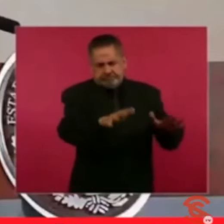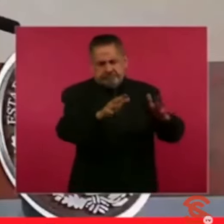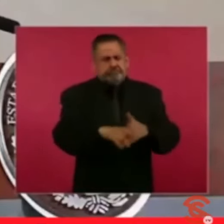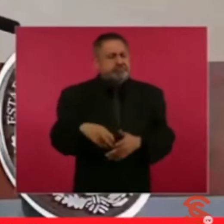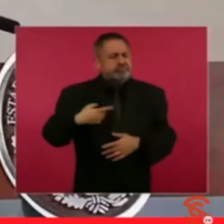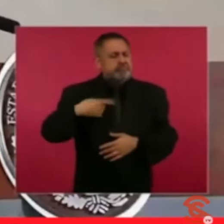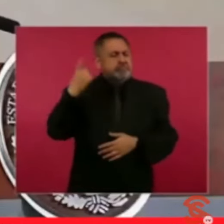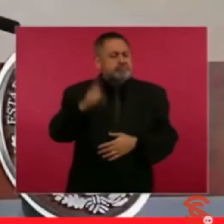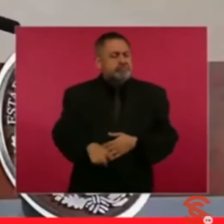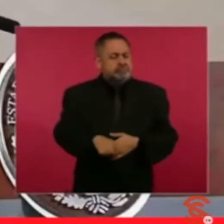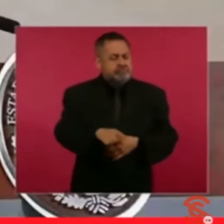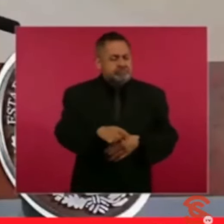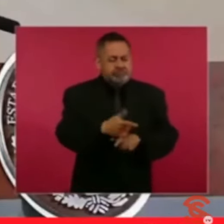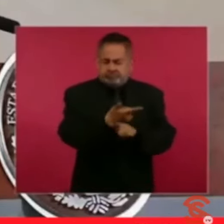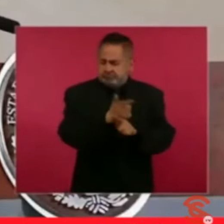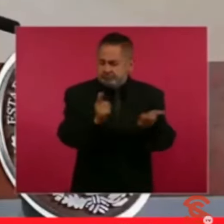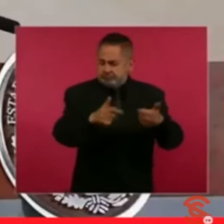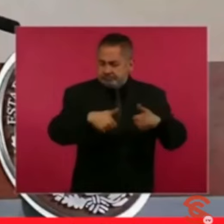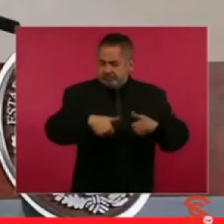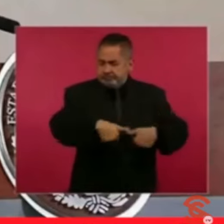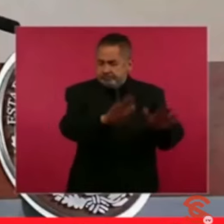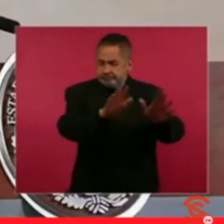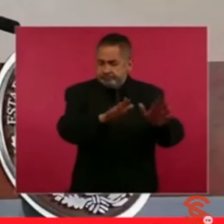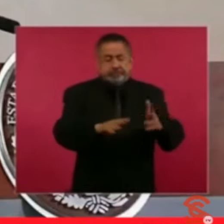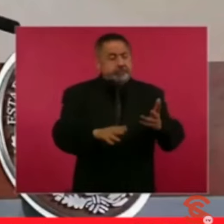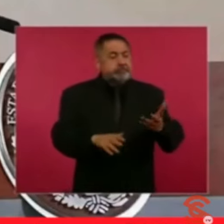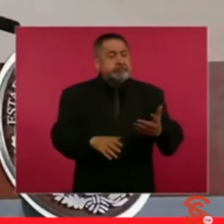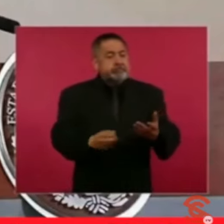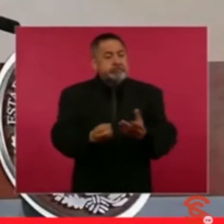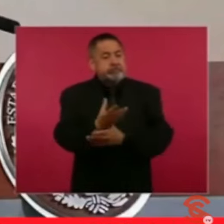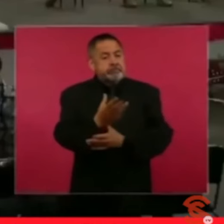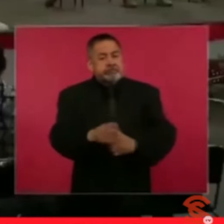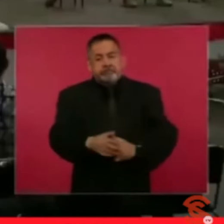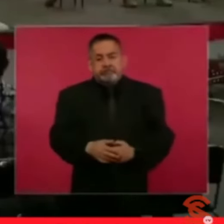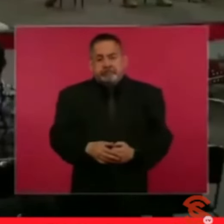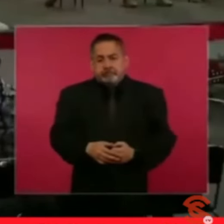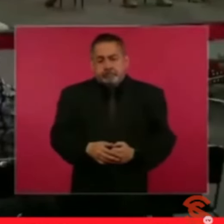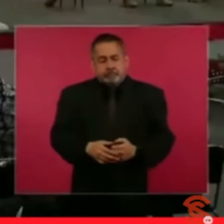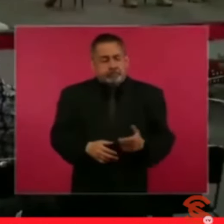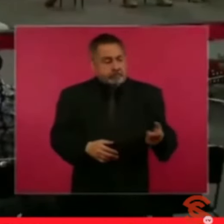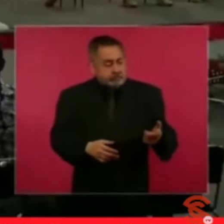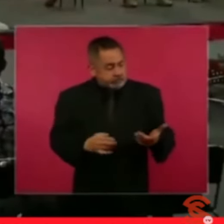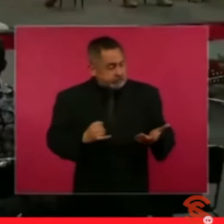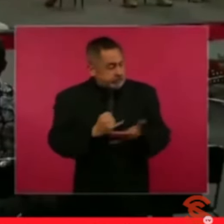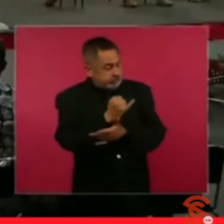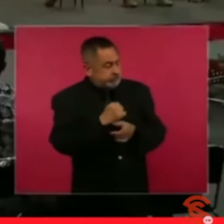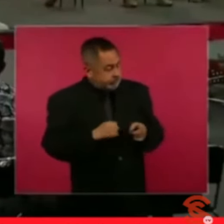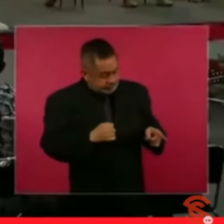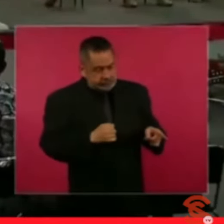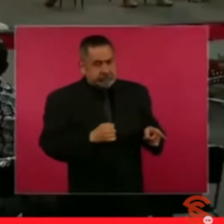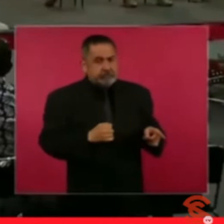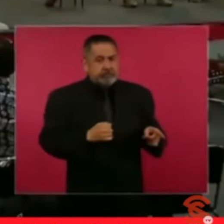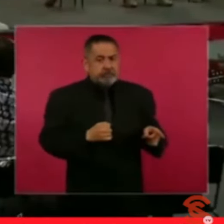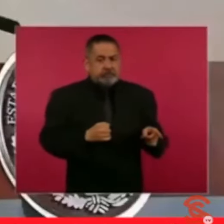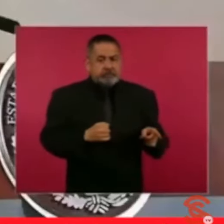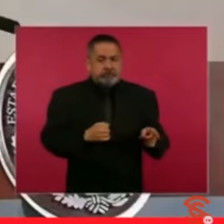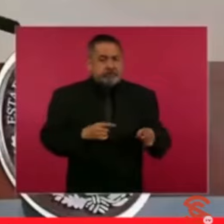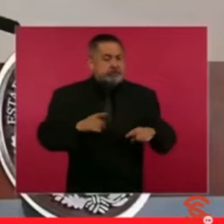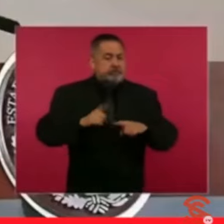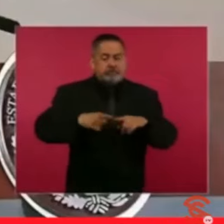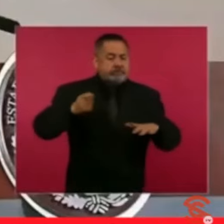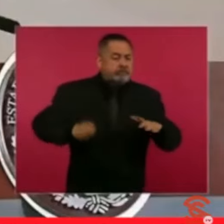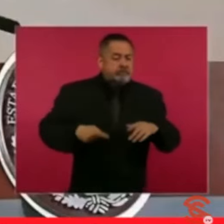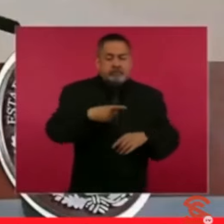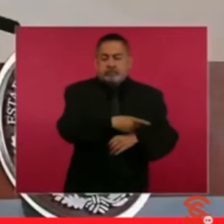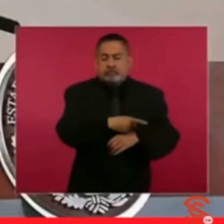ordenó su inmediata liberación. Esta decisión, hay que decirlo, la tomó el